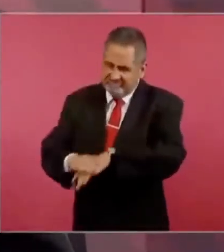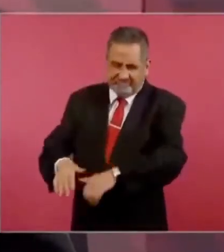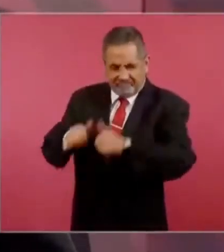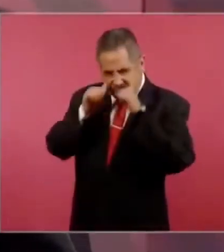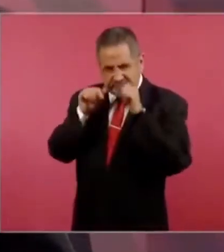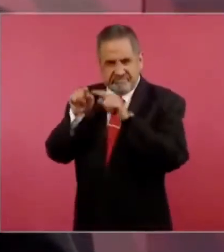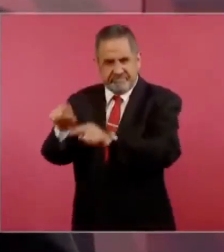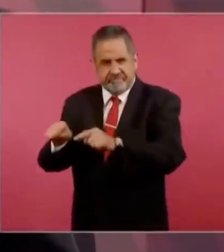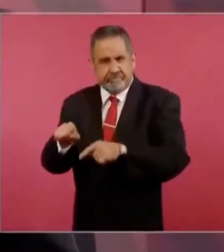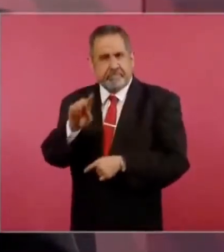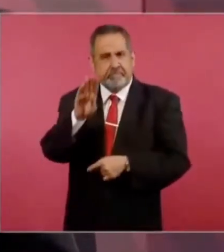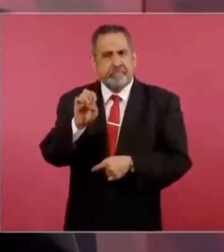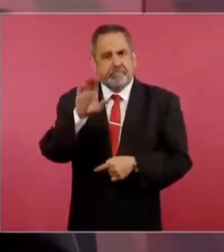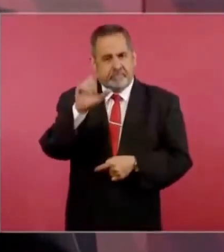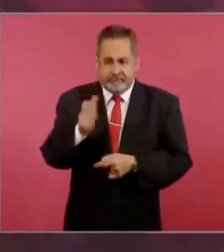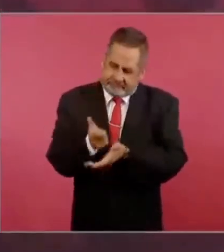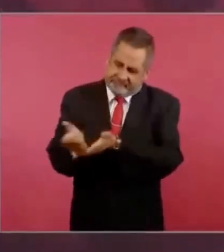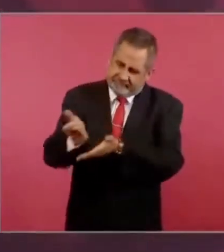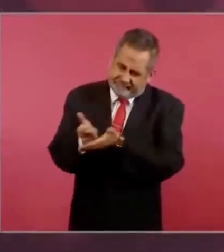las becas.